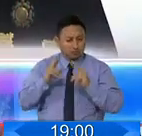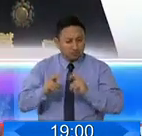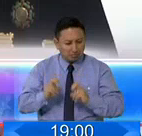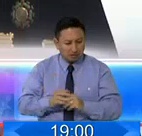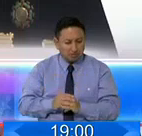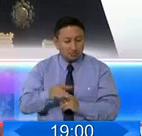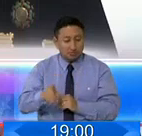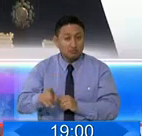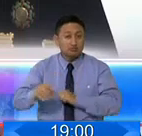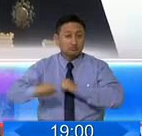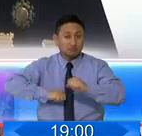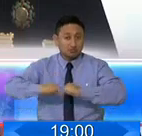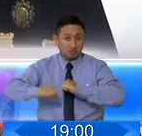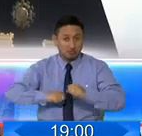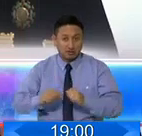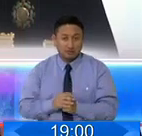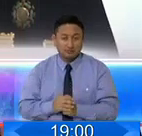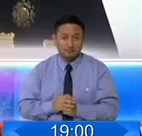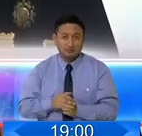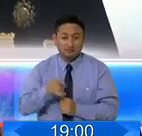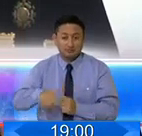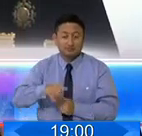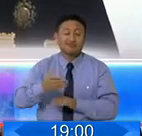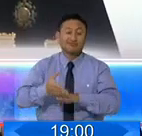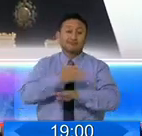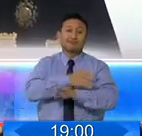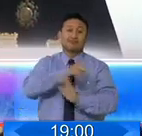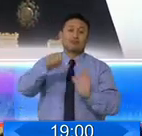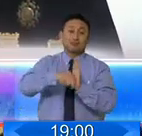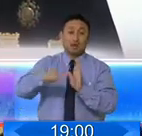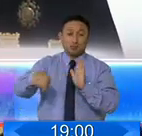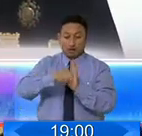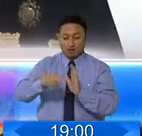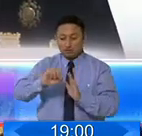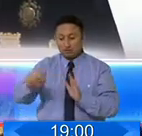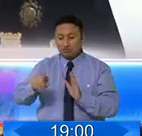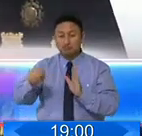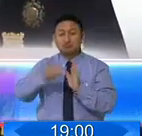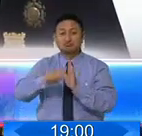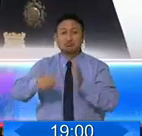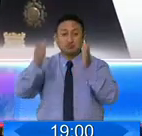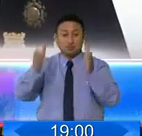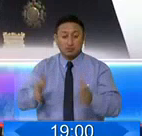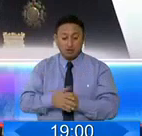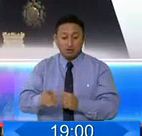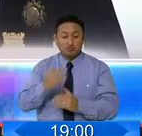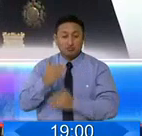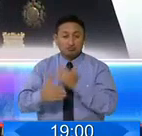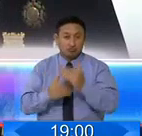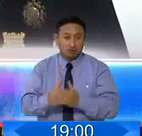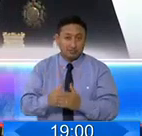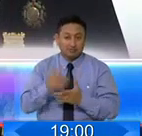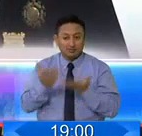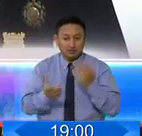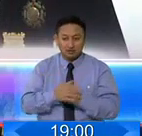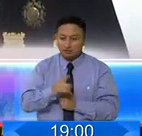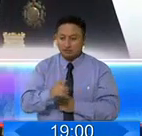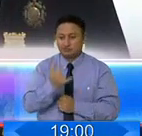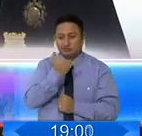que el trabajo que esos abogados o la Procuraduría llevaron adelante no fue